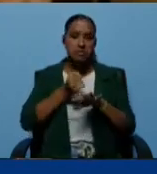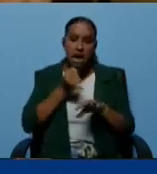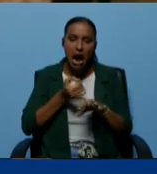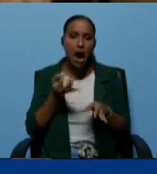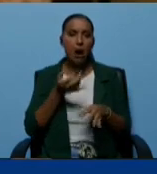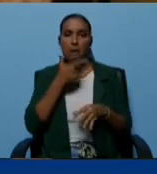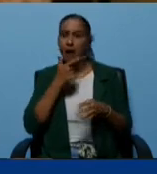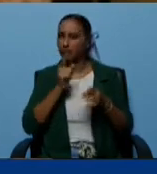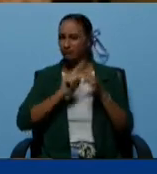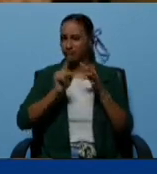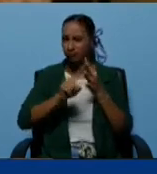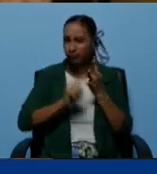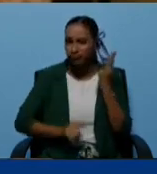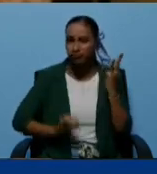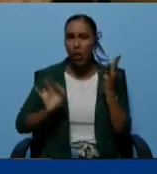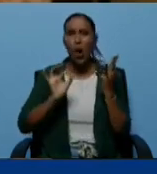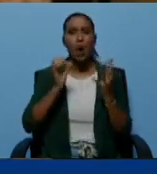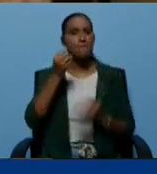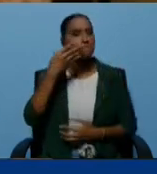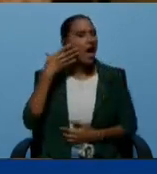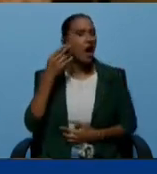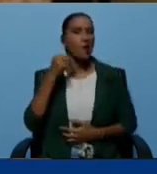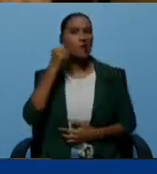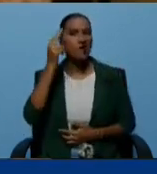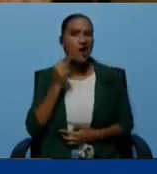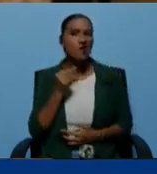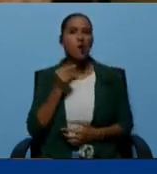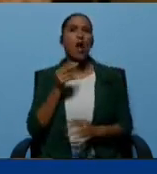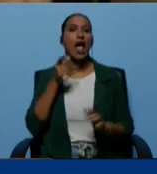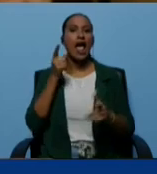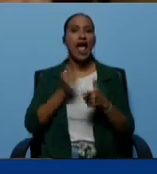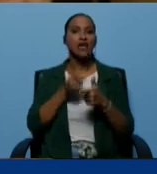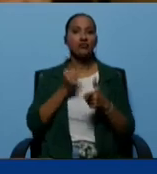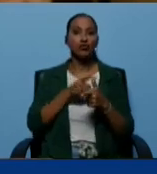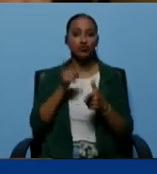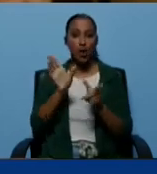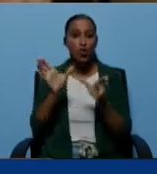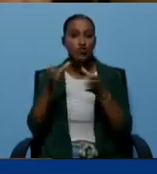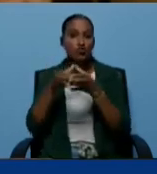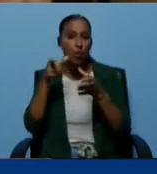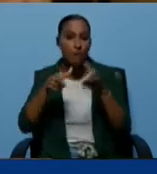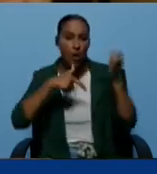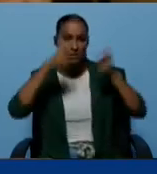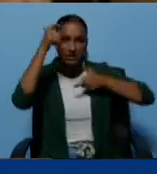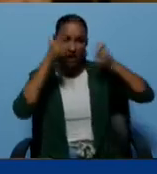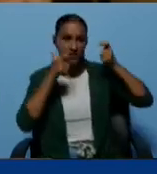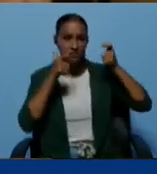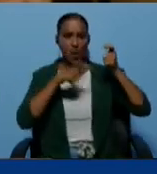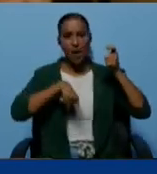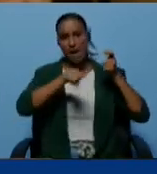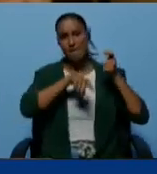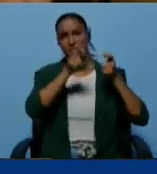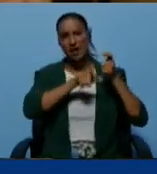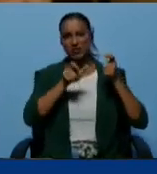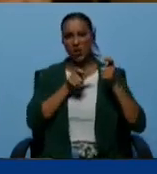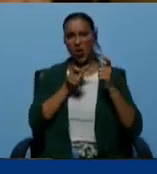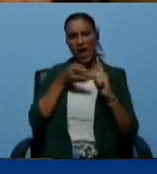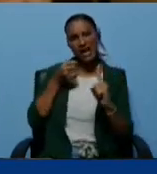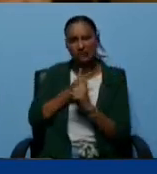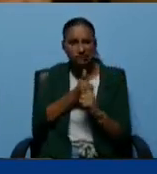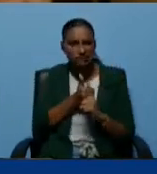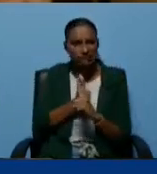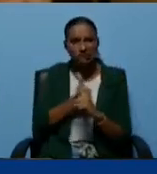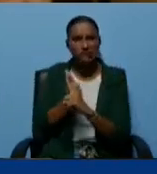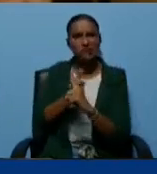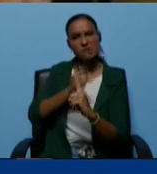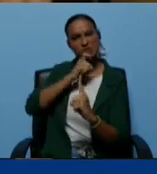para perseguir y buscar exterminar al chavismo. Ahí no hay dudas. Es decir, crimen de